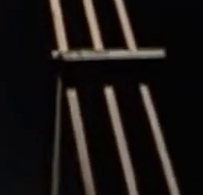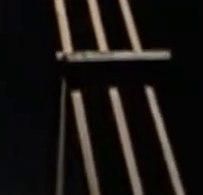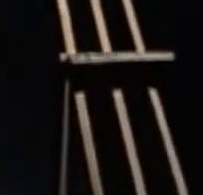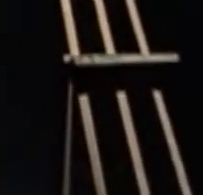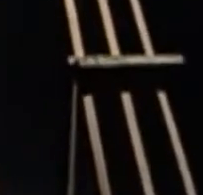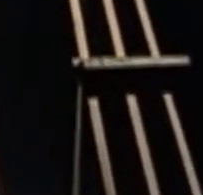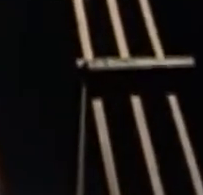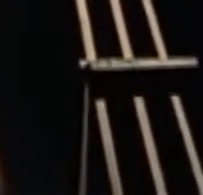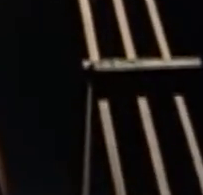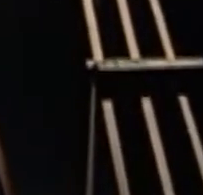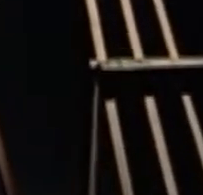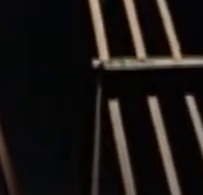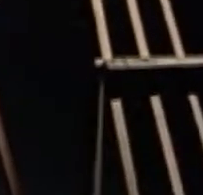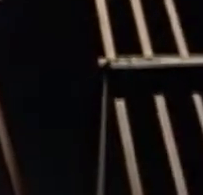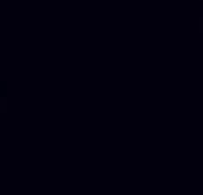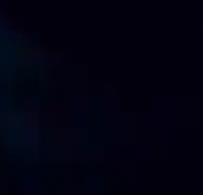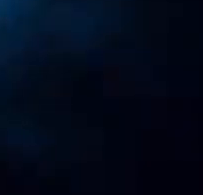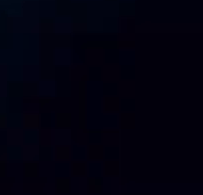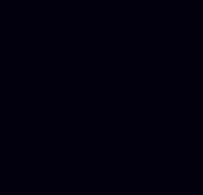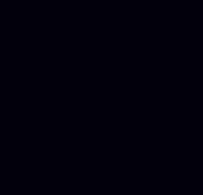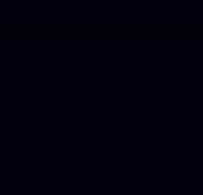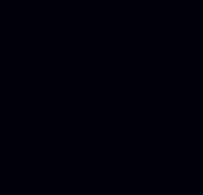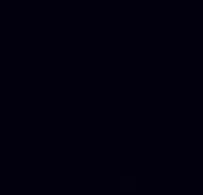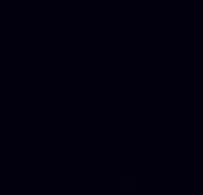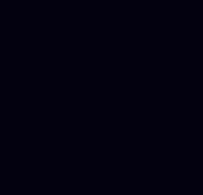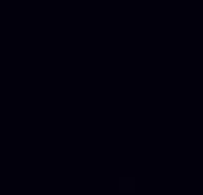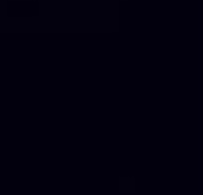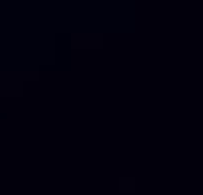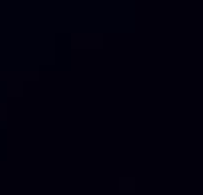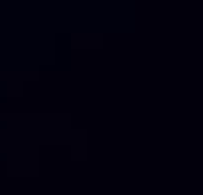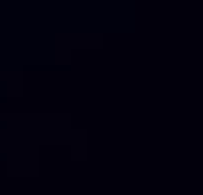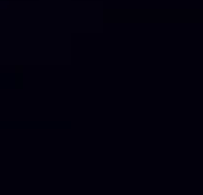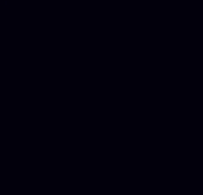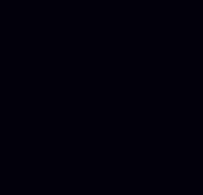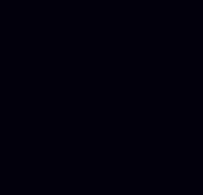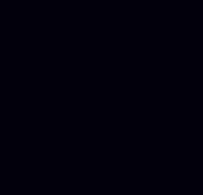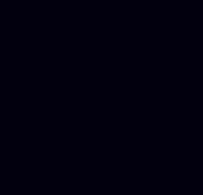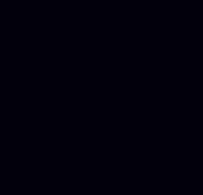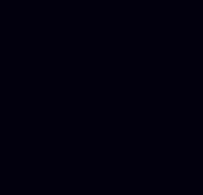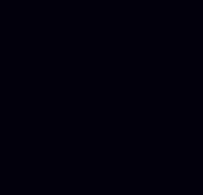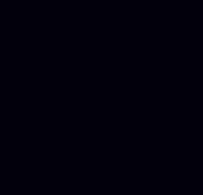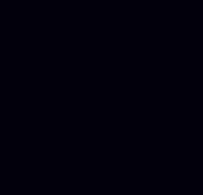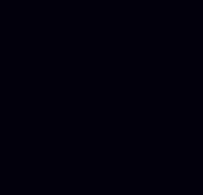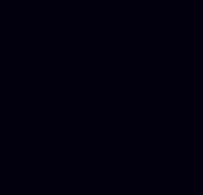las 4 de la tarde. Solo por 13. Costa Rica Televisión.